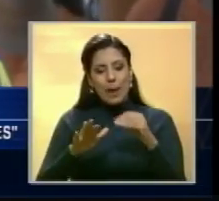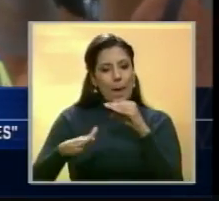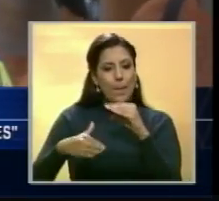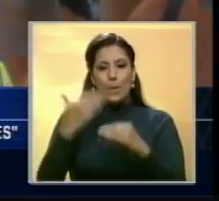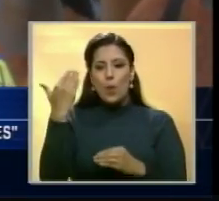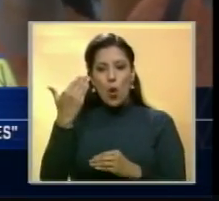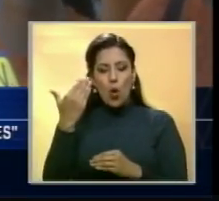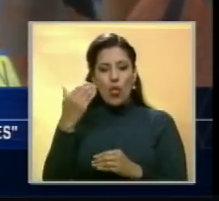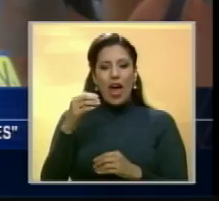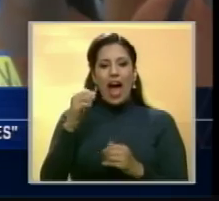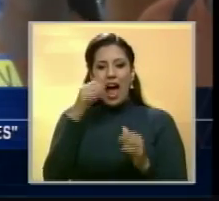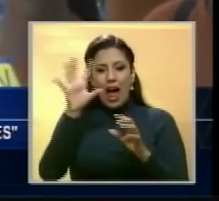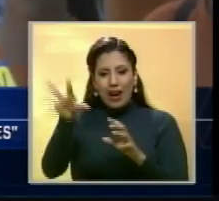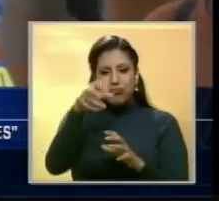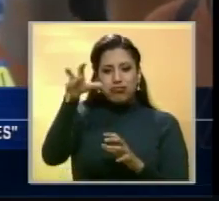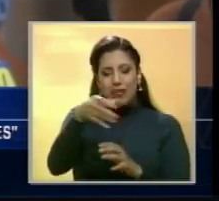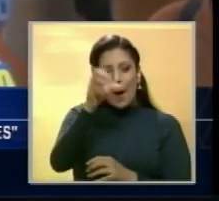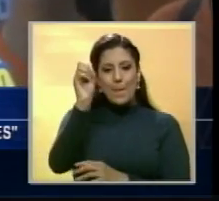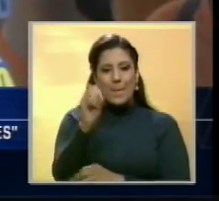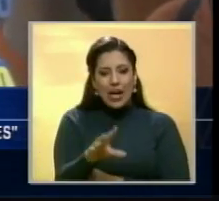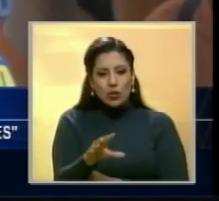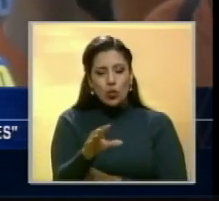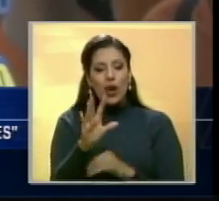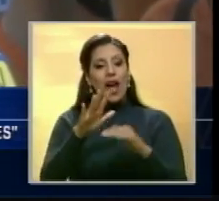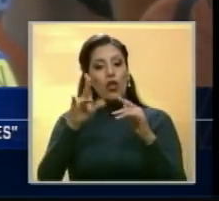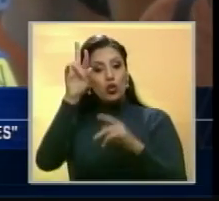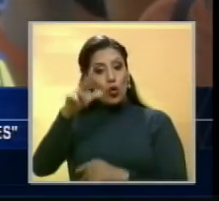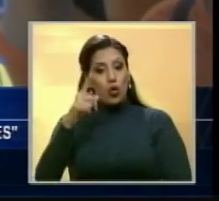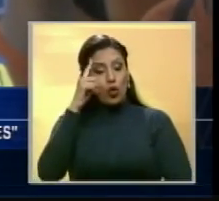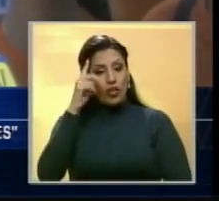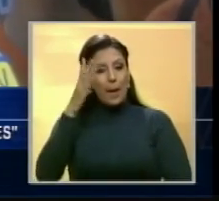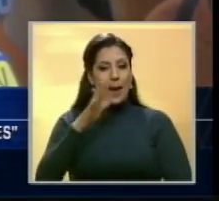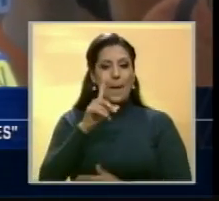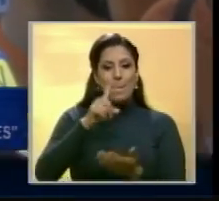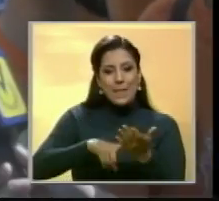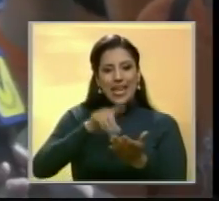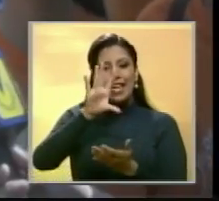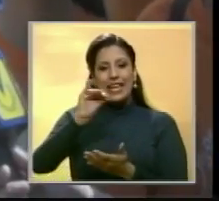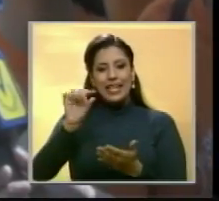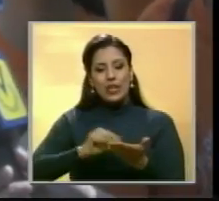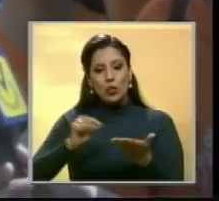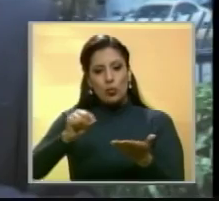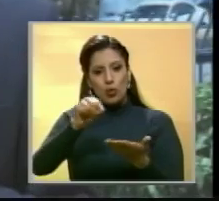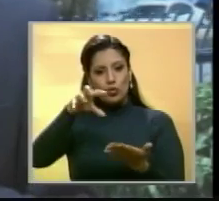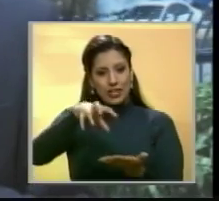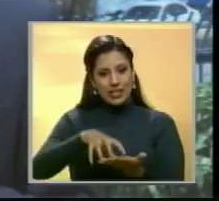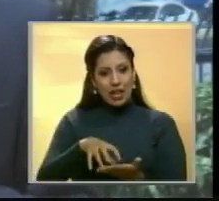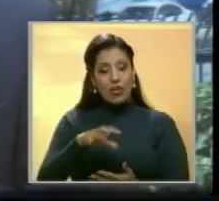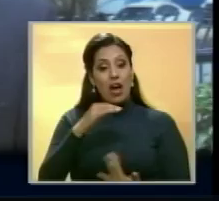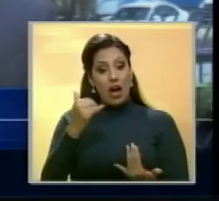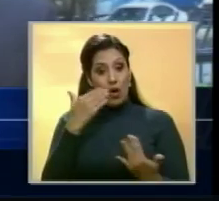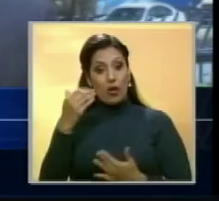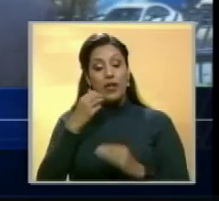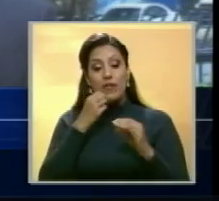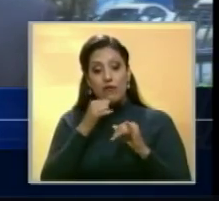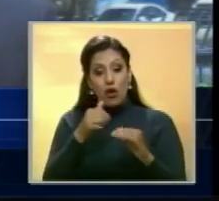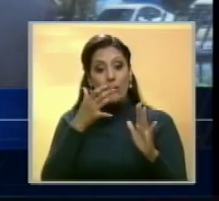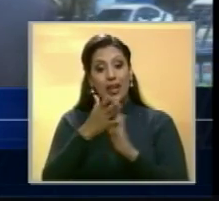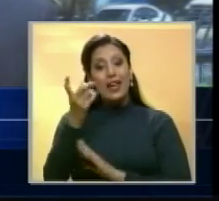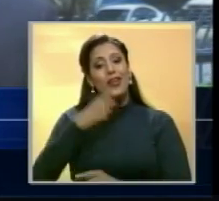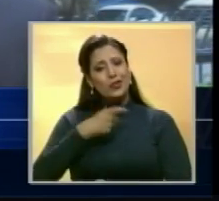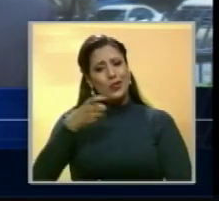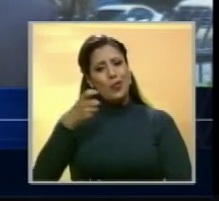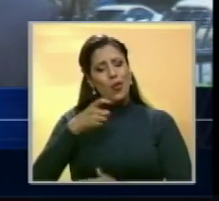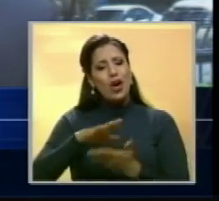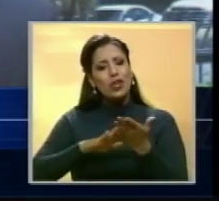moderno de aseo que recoja la basura a diario en por lo menos 1.500 puntos en nuestro estado. El dirigente mencionó que buscan